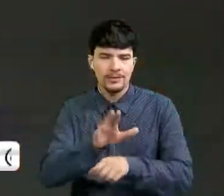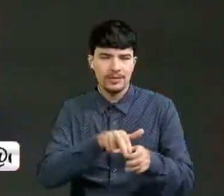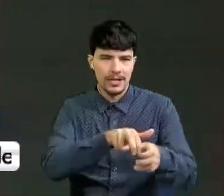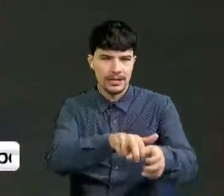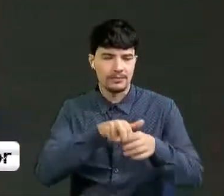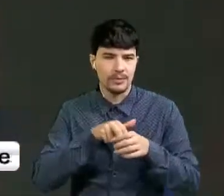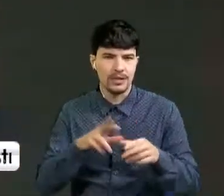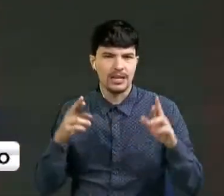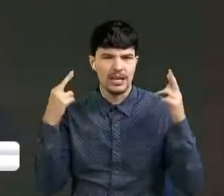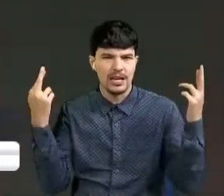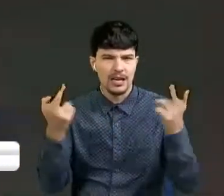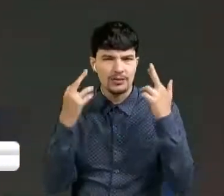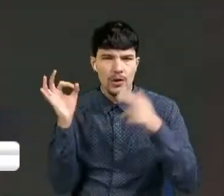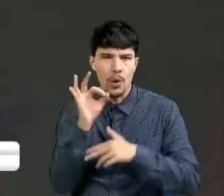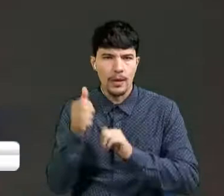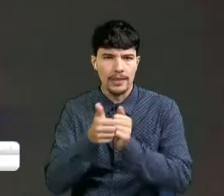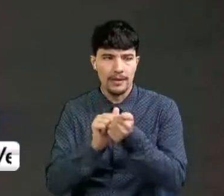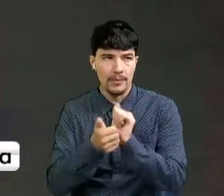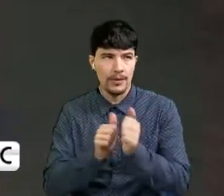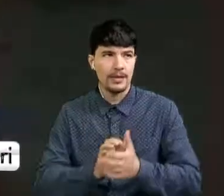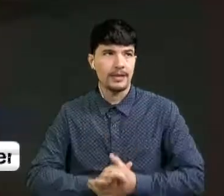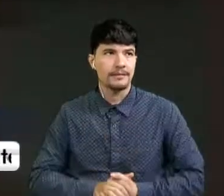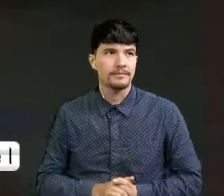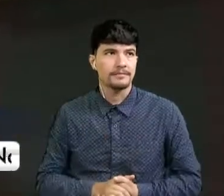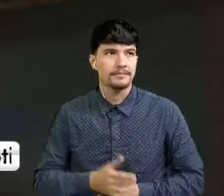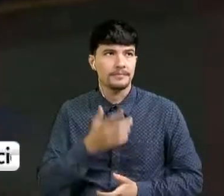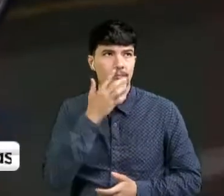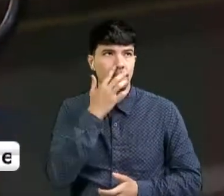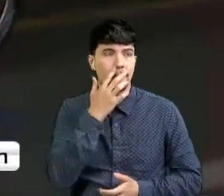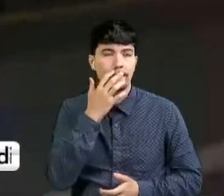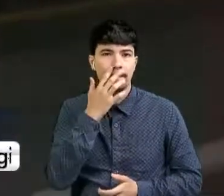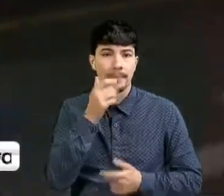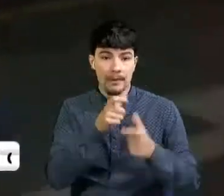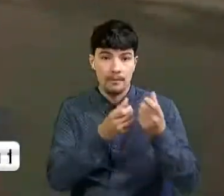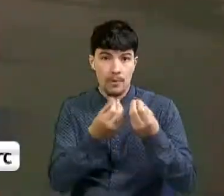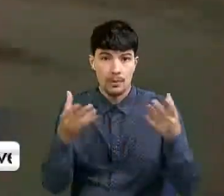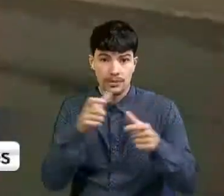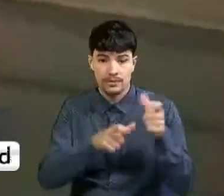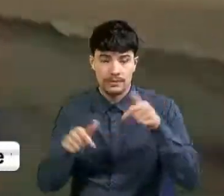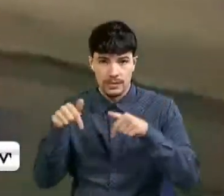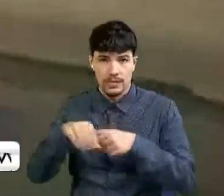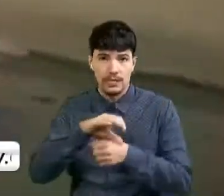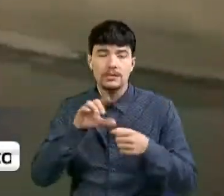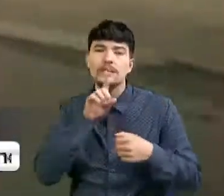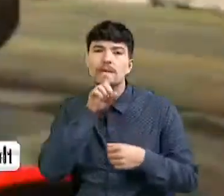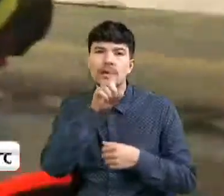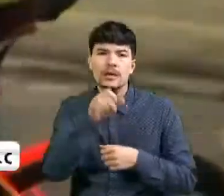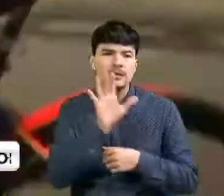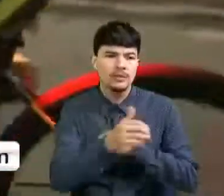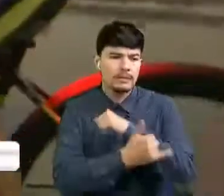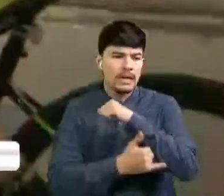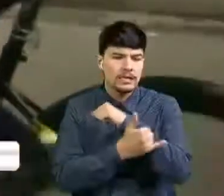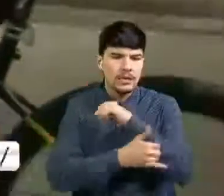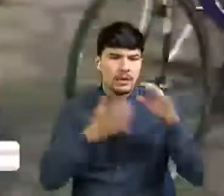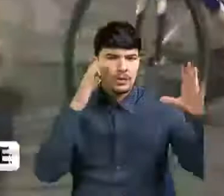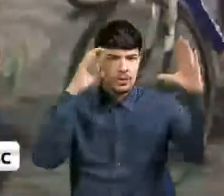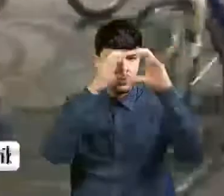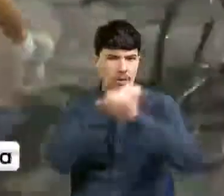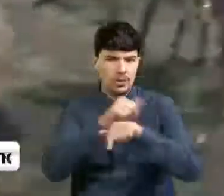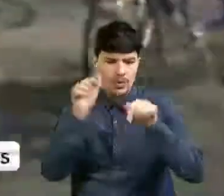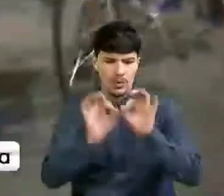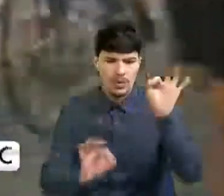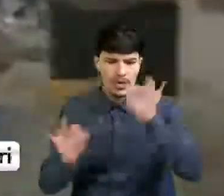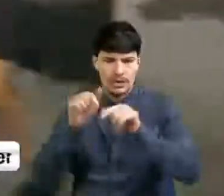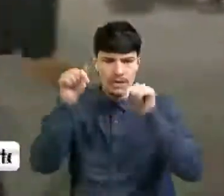transporte, recreación o deporte. Para muchos de los bumangueses, los ciclopaseos nocturnos que organiza el Inderbu se